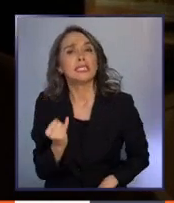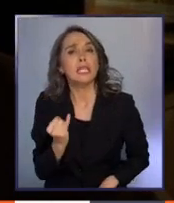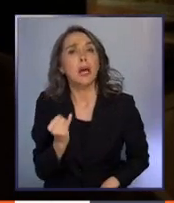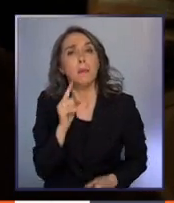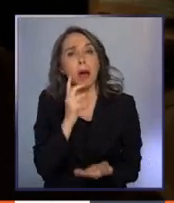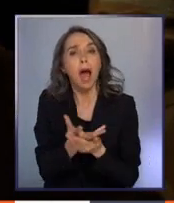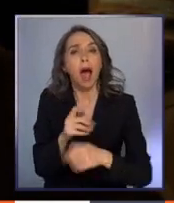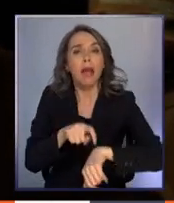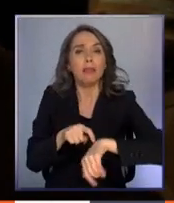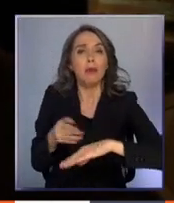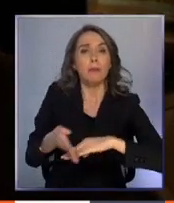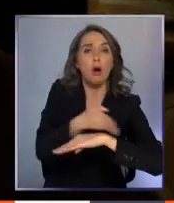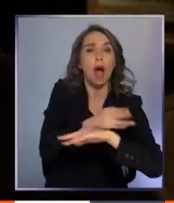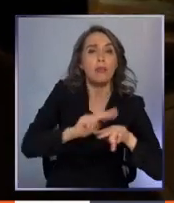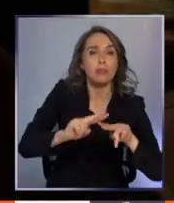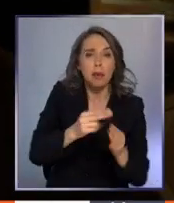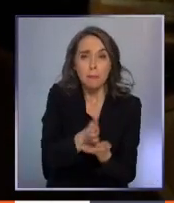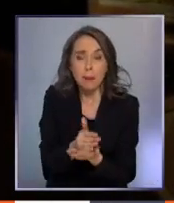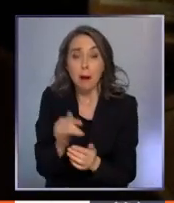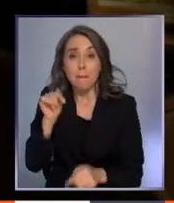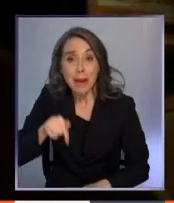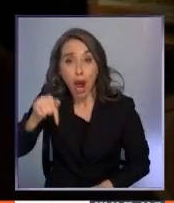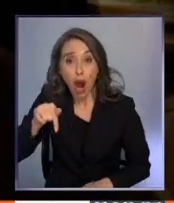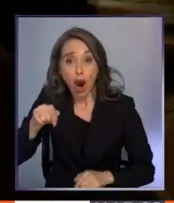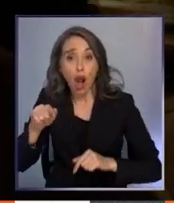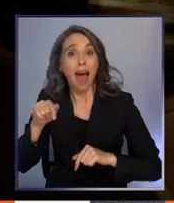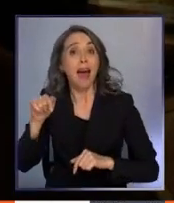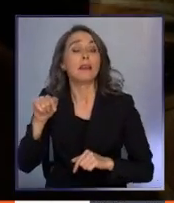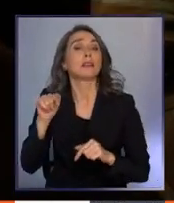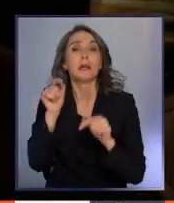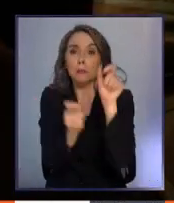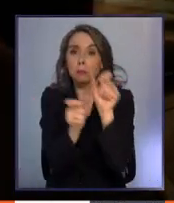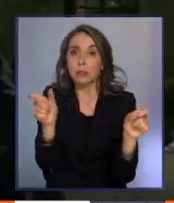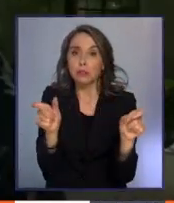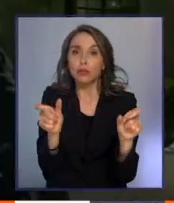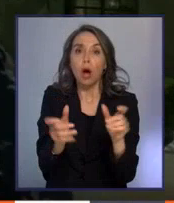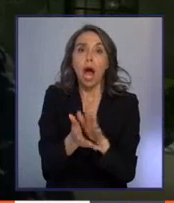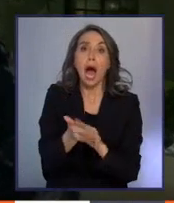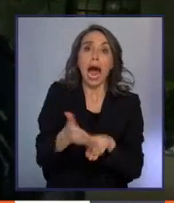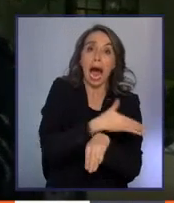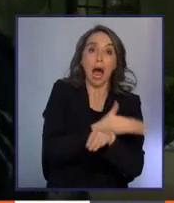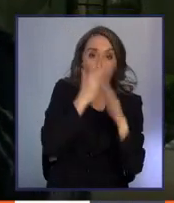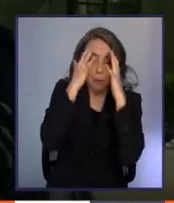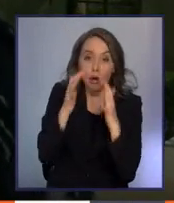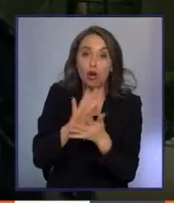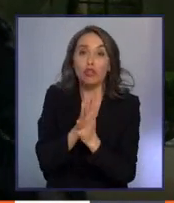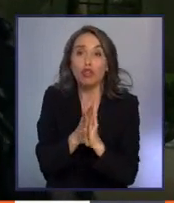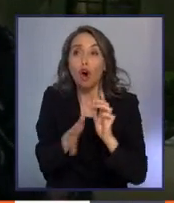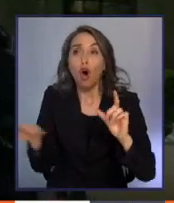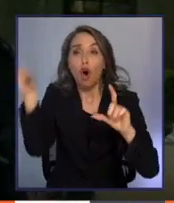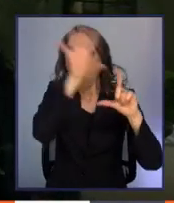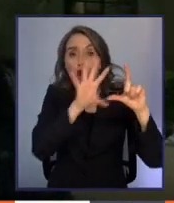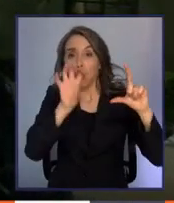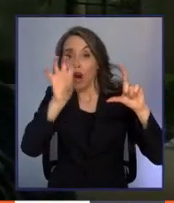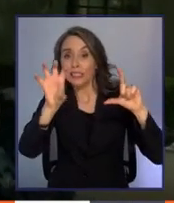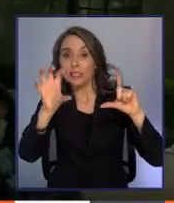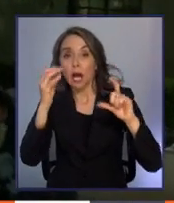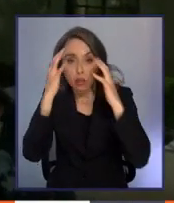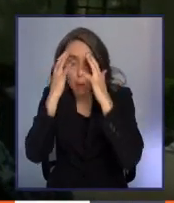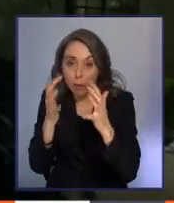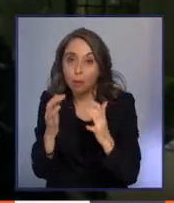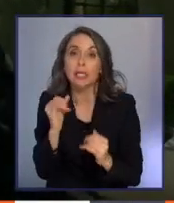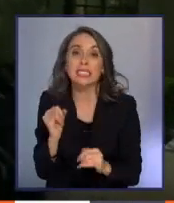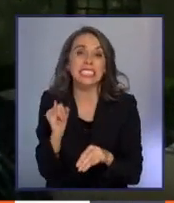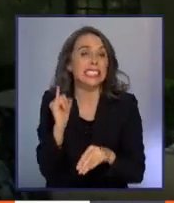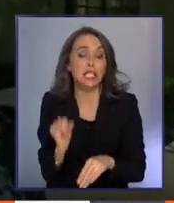tiempo de preparación y todo, pero esta vez sí la gente estuvo más preocupada. Es alarmante para todo el estado, así que tenemos que tomar precauciones sí